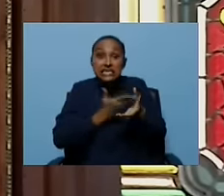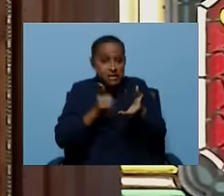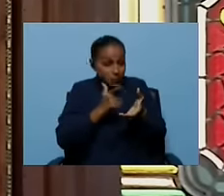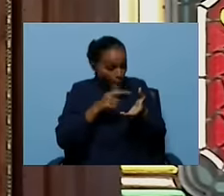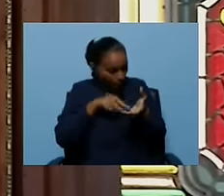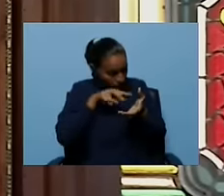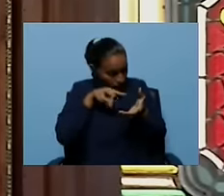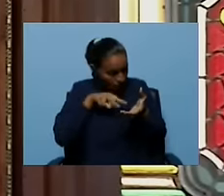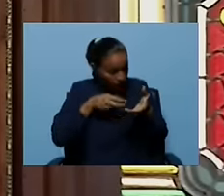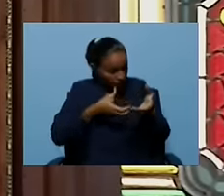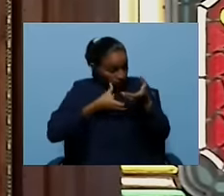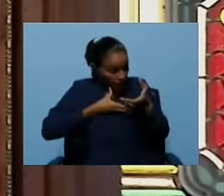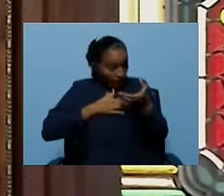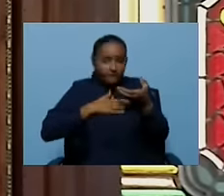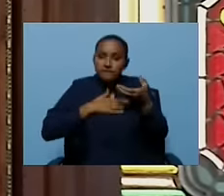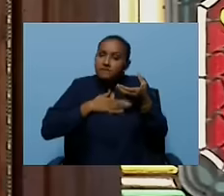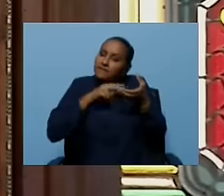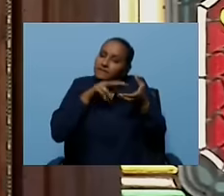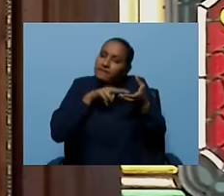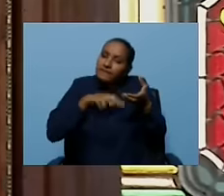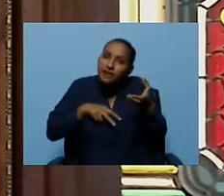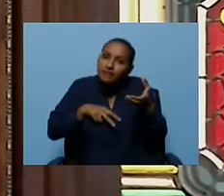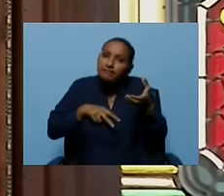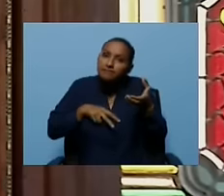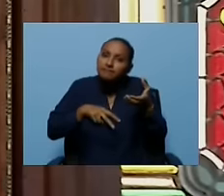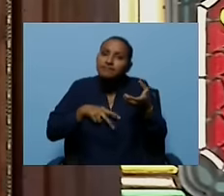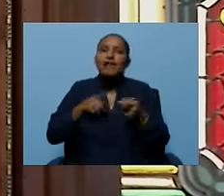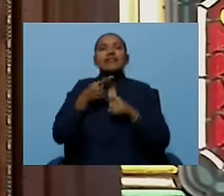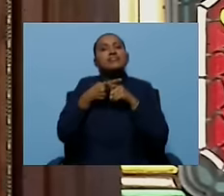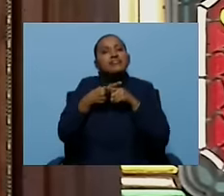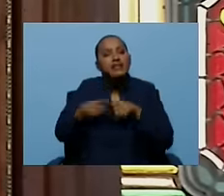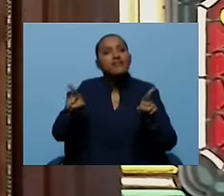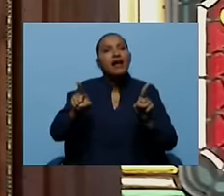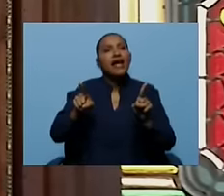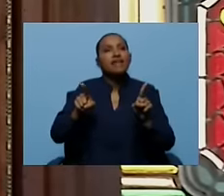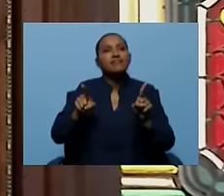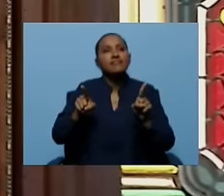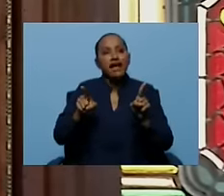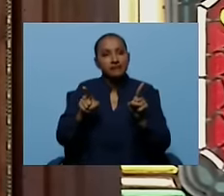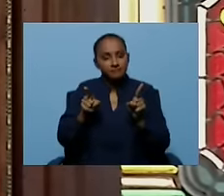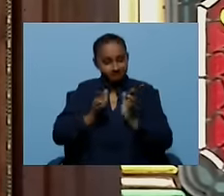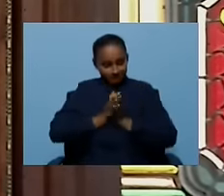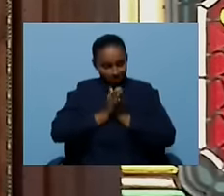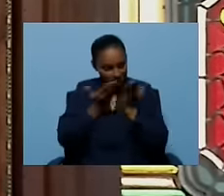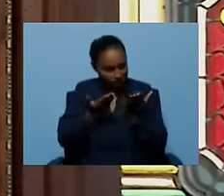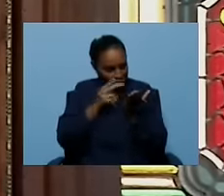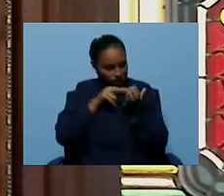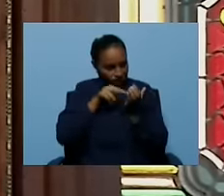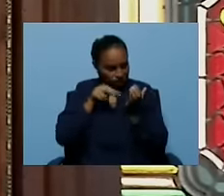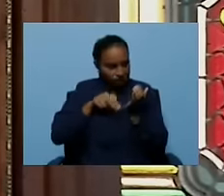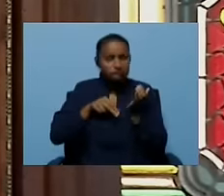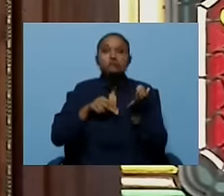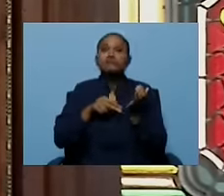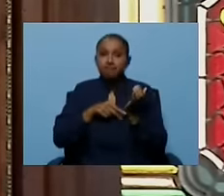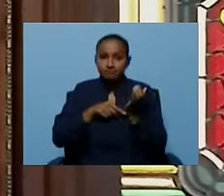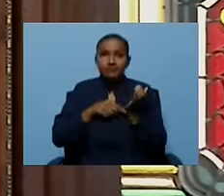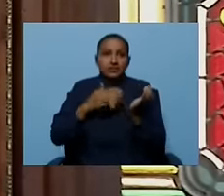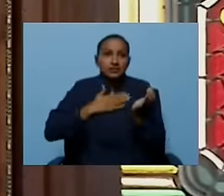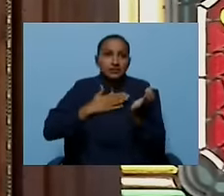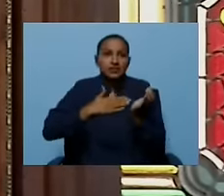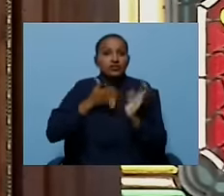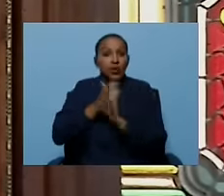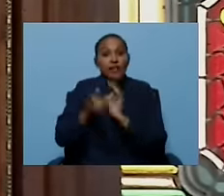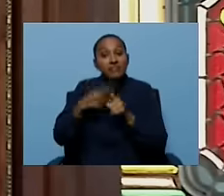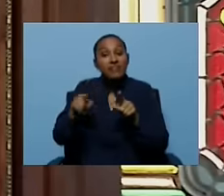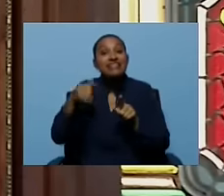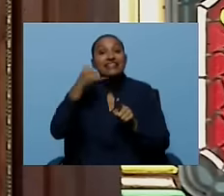contenido de un material o de un libro leído en la mano que leído en el